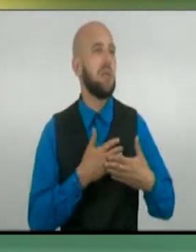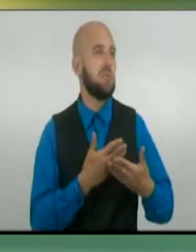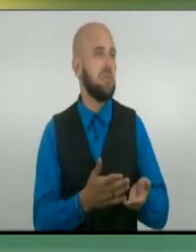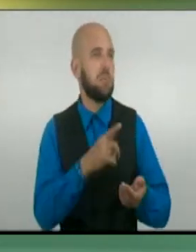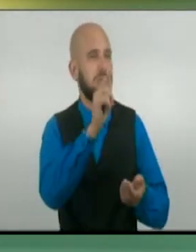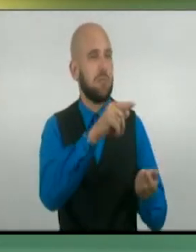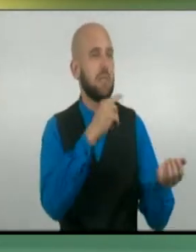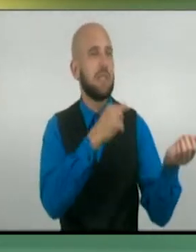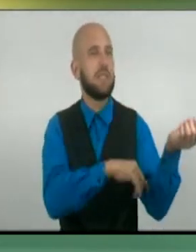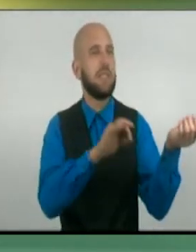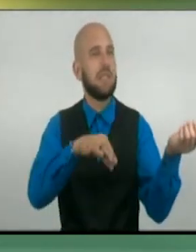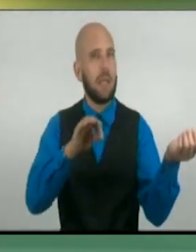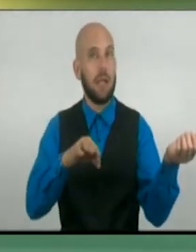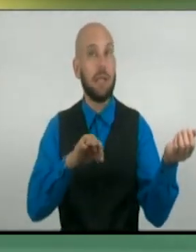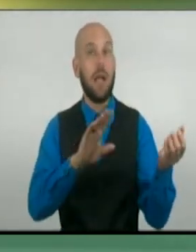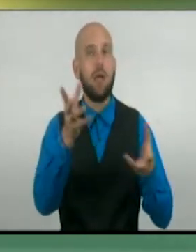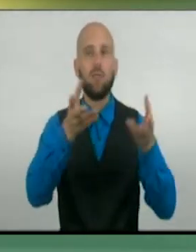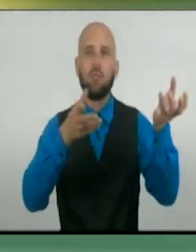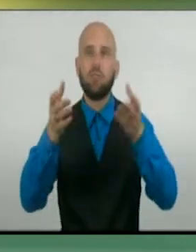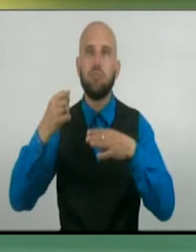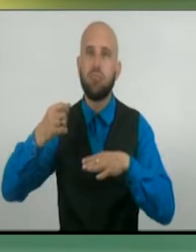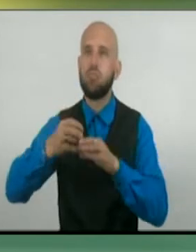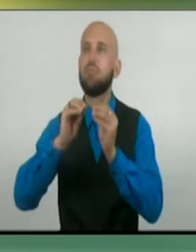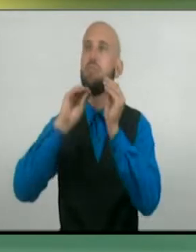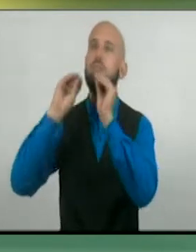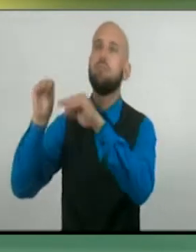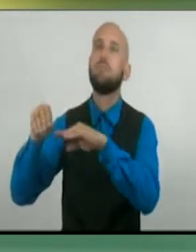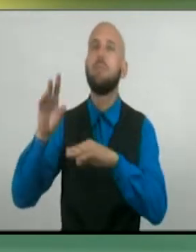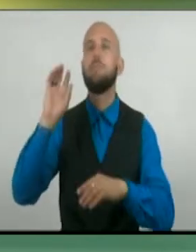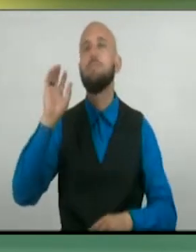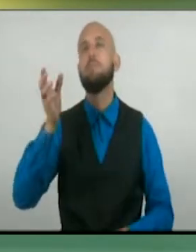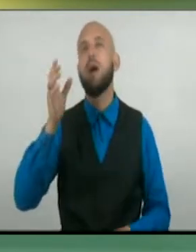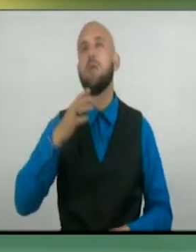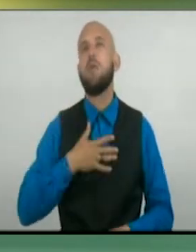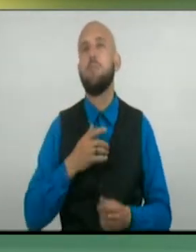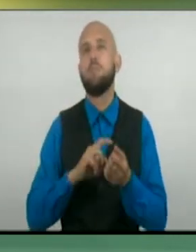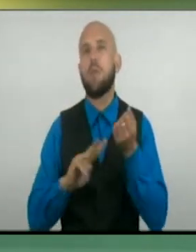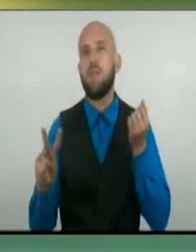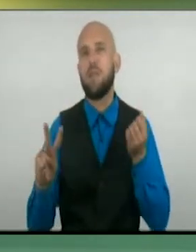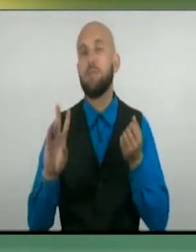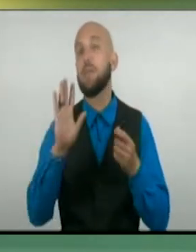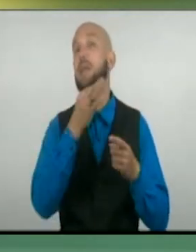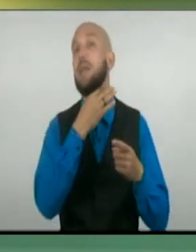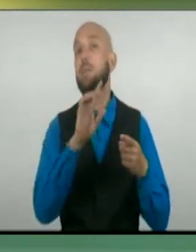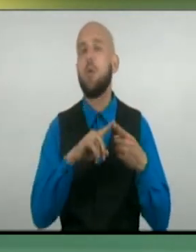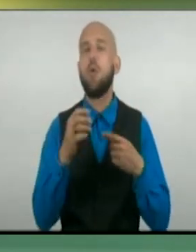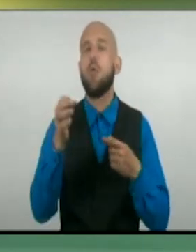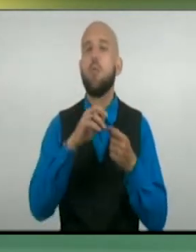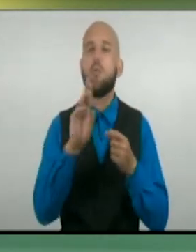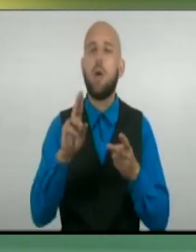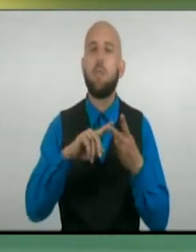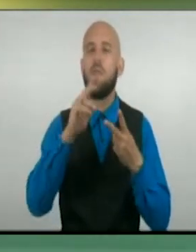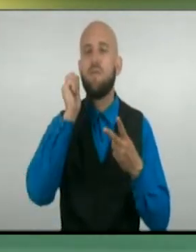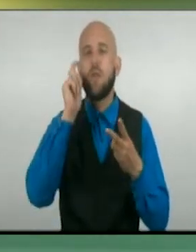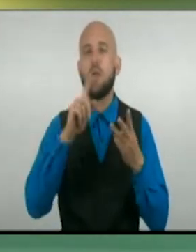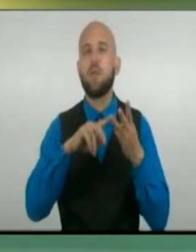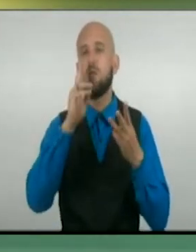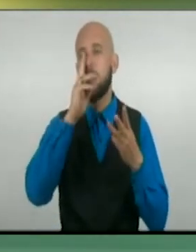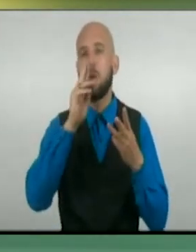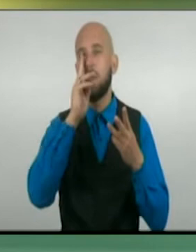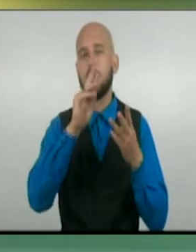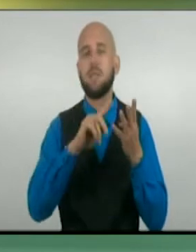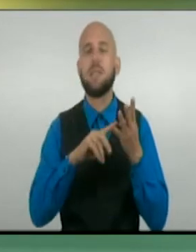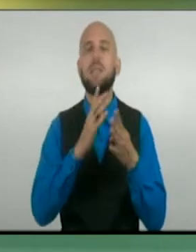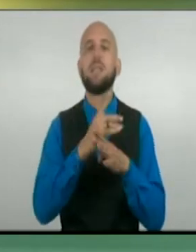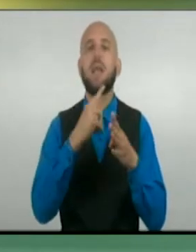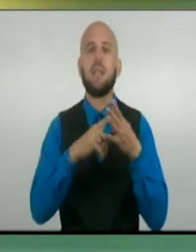al banco de sangre provincial y en los casos de los bancos municipales de guáimaro florida nuevitas y santacruz que tienen sus